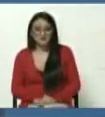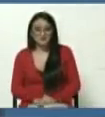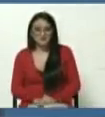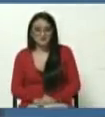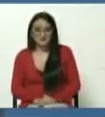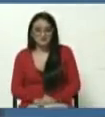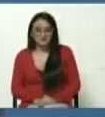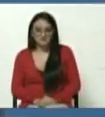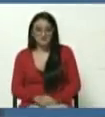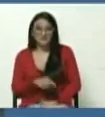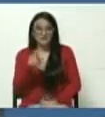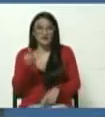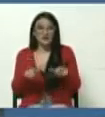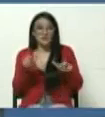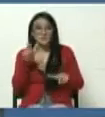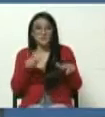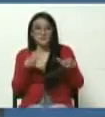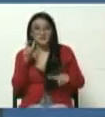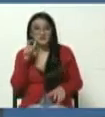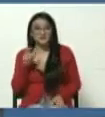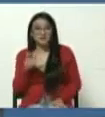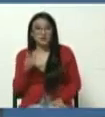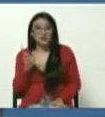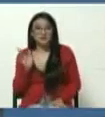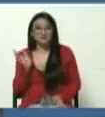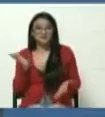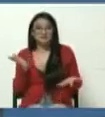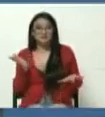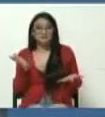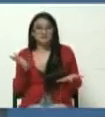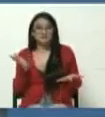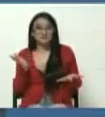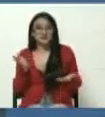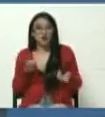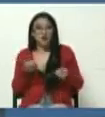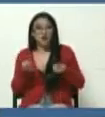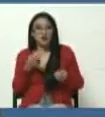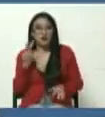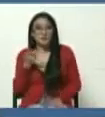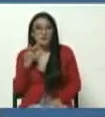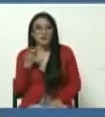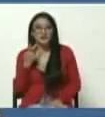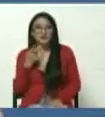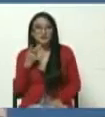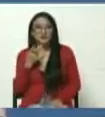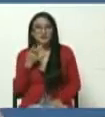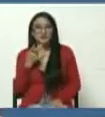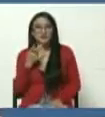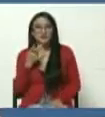que esta gente llegase a tener el control político